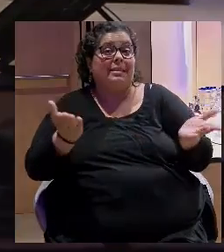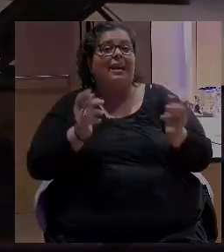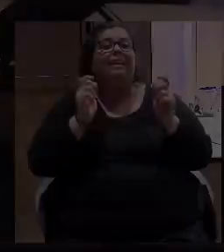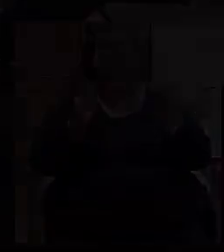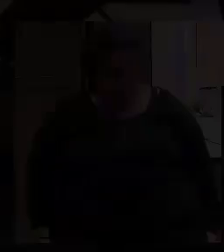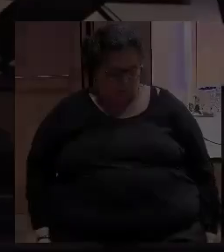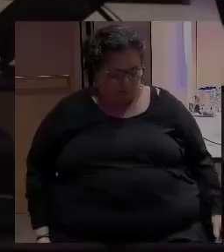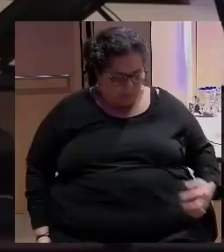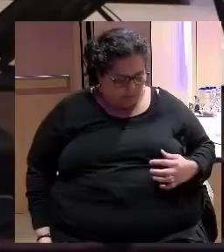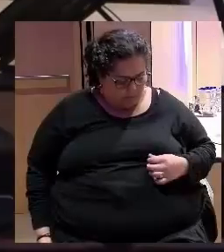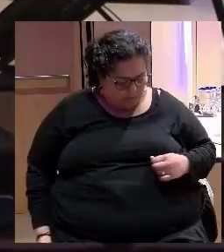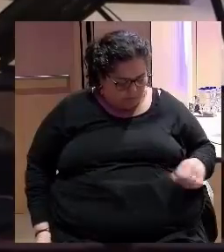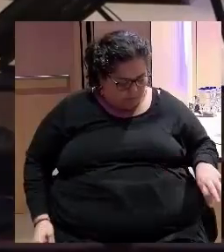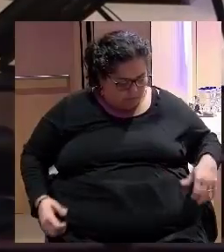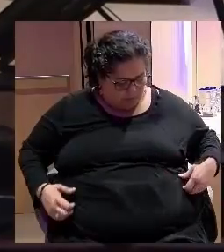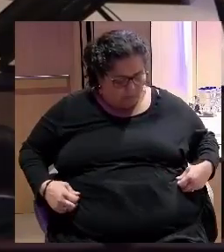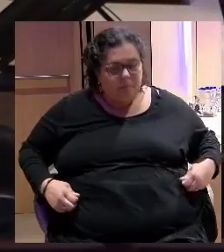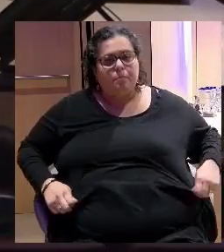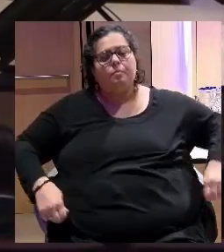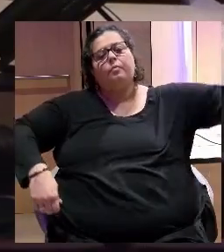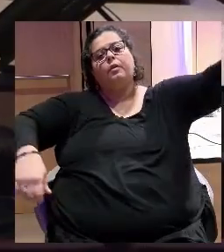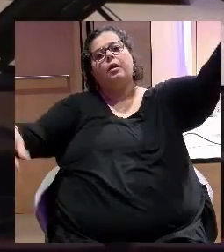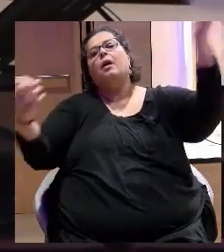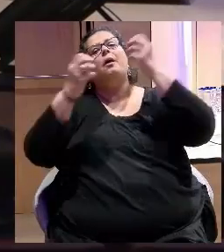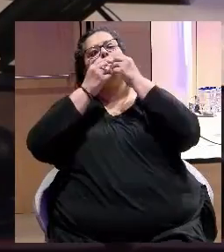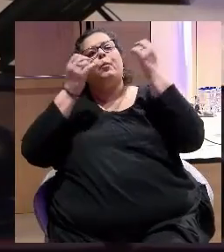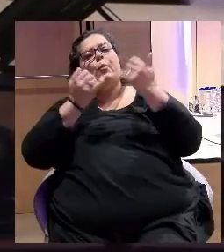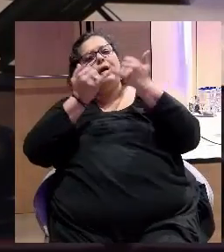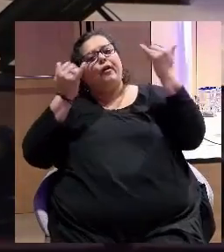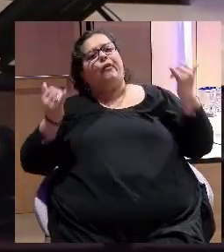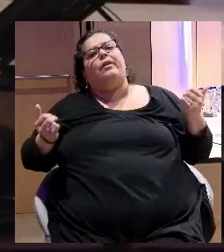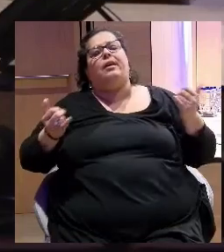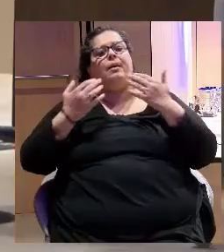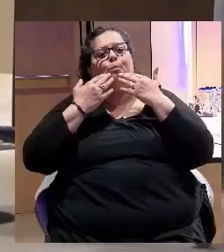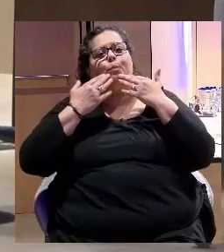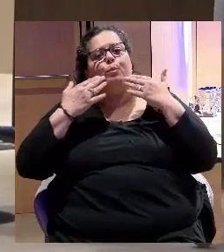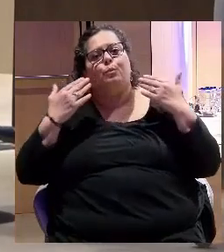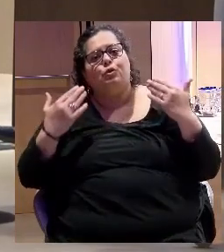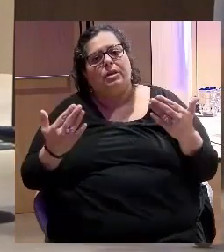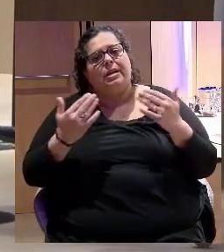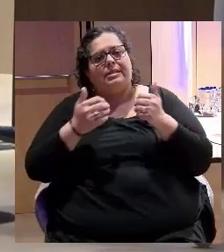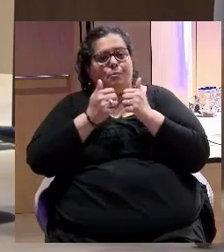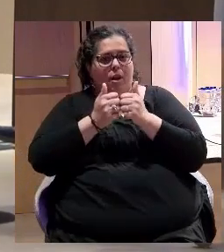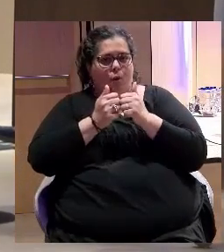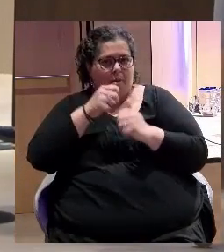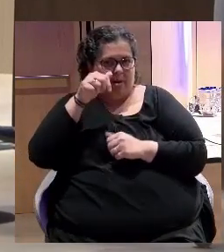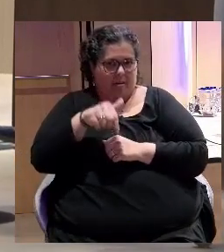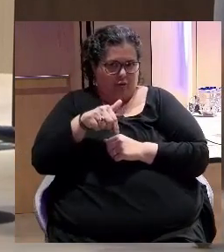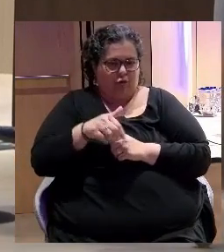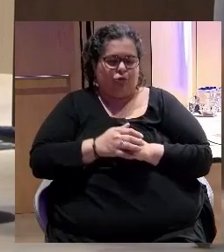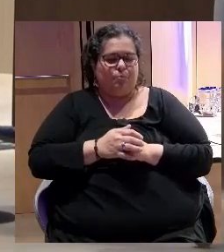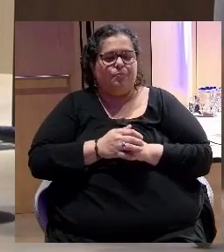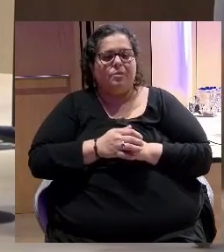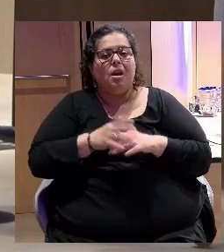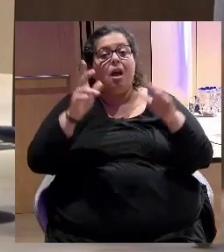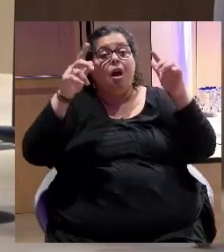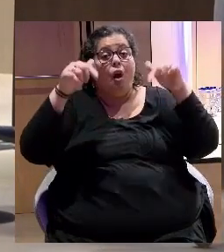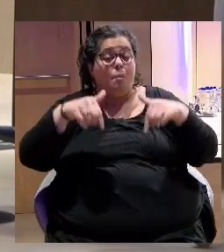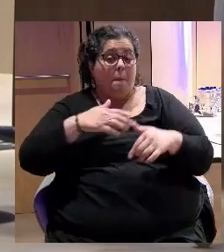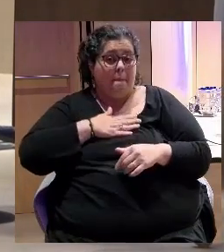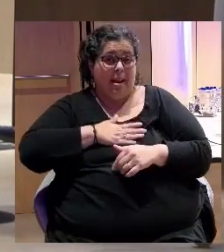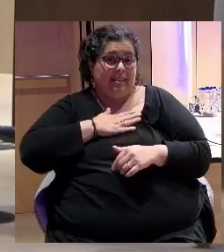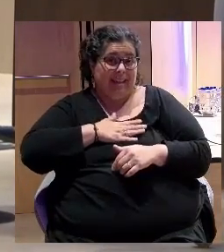ponentes. Bueno, muy buenos días. Muchas gracias por acompañarnos. Es un